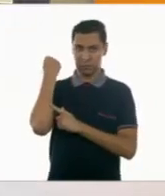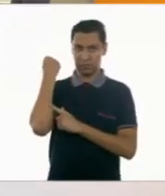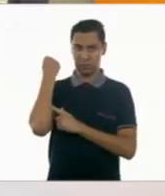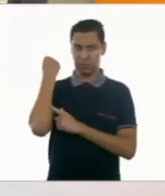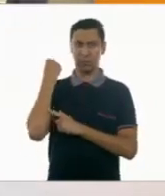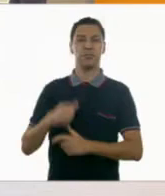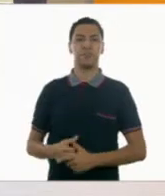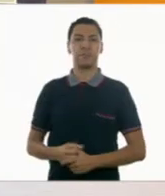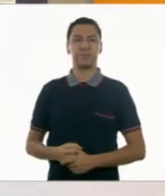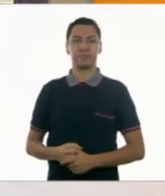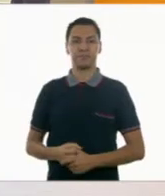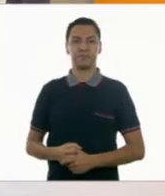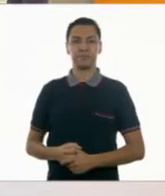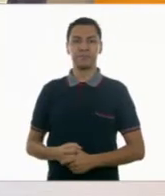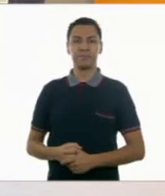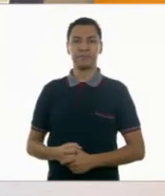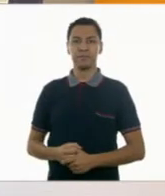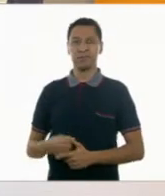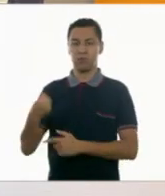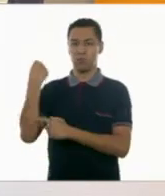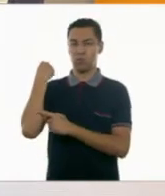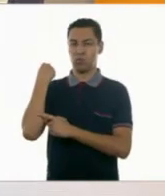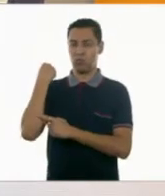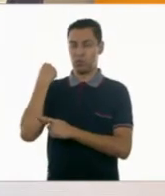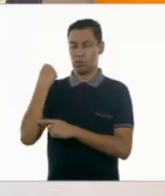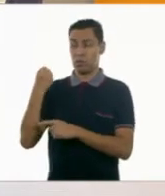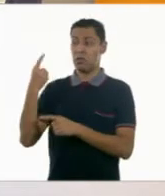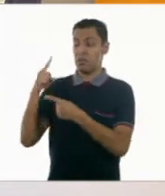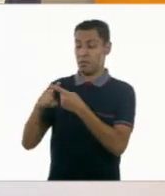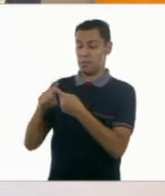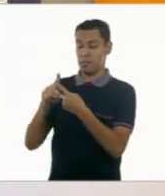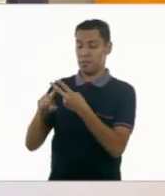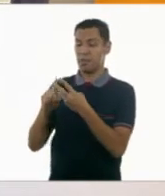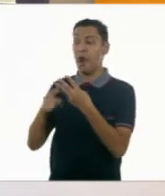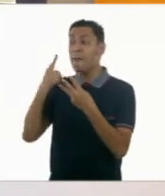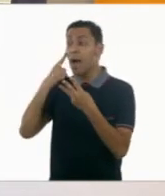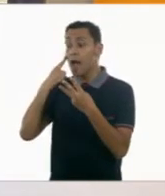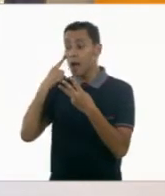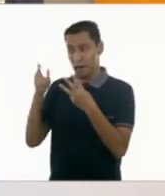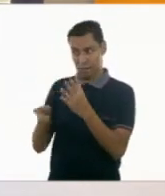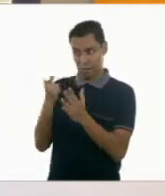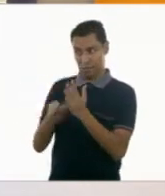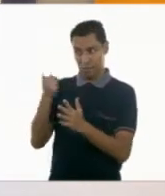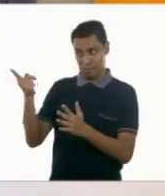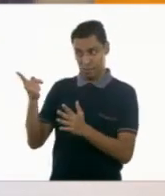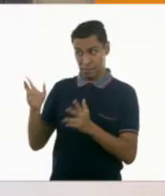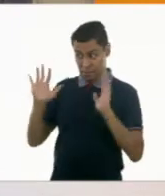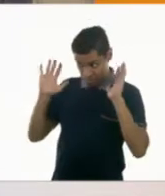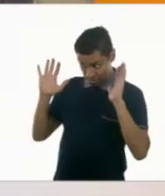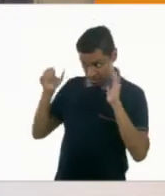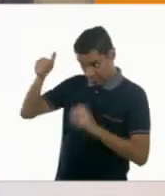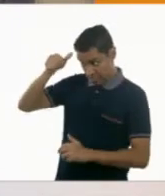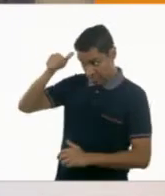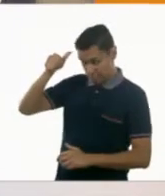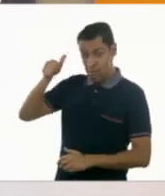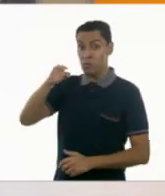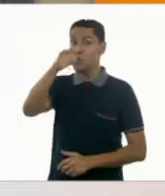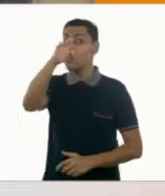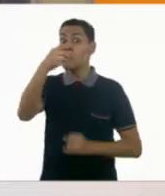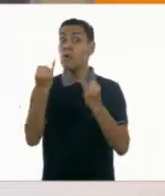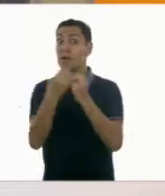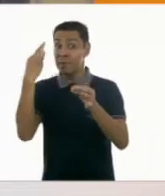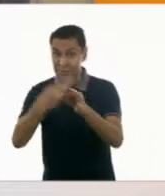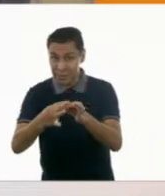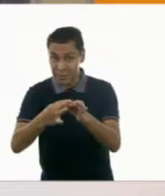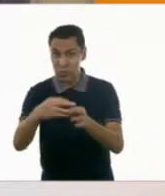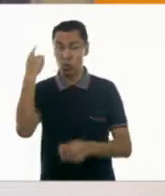altura, así que tienes que atinarle. Te voy a dar 3 oportunidades y tienes que meterlo una vez, ¿vale? Ok. Vale. En casa, ¿están